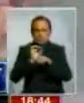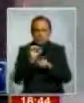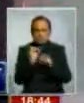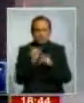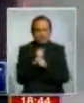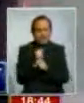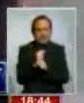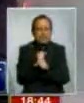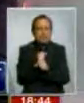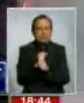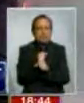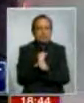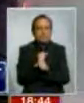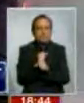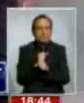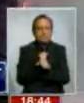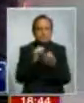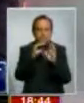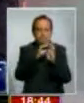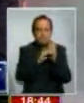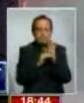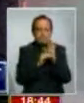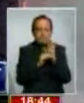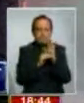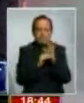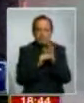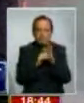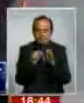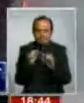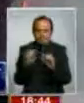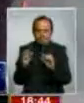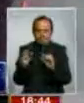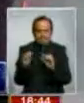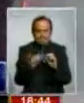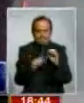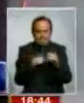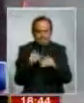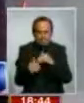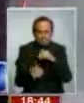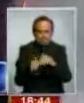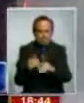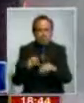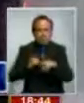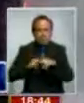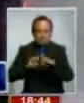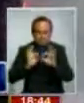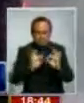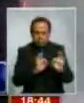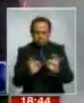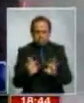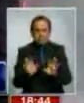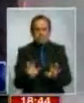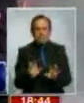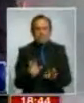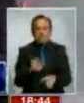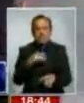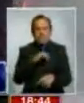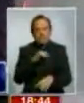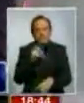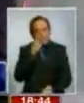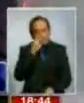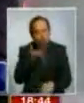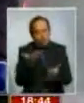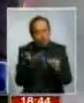poco, ya que los programas de gobierno se están recién cristalizando, cuajando, ¿no? Vamos a ver cómo nos va más